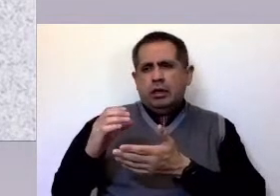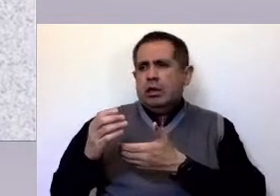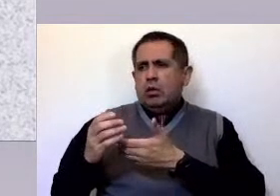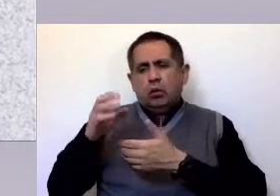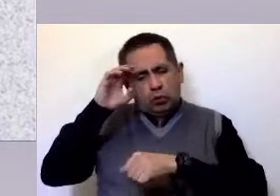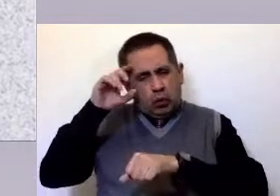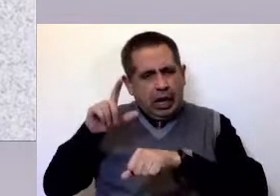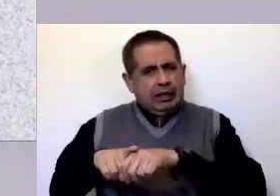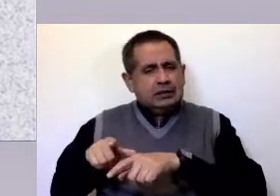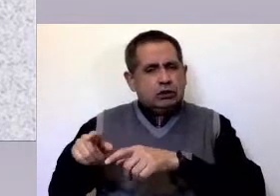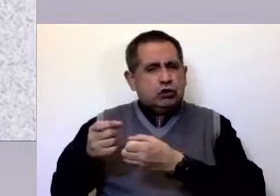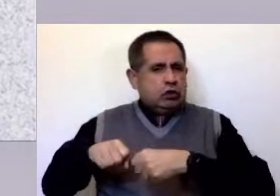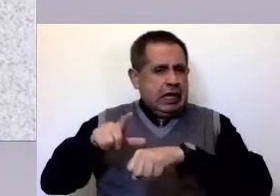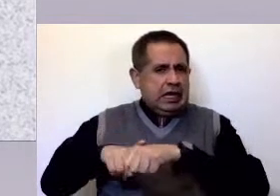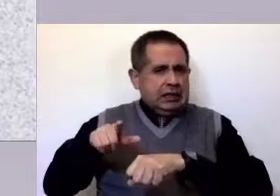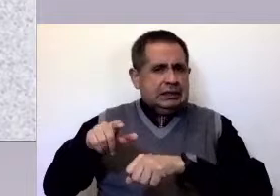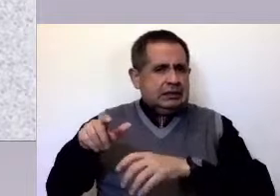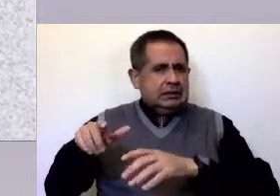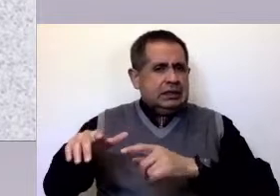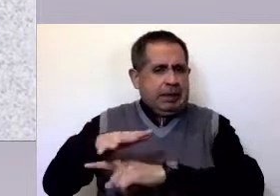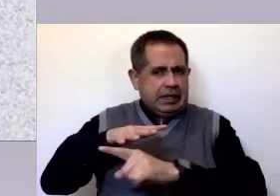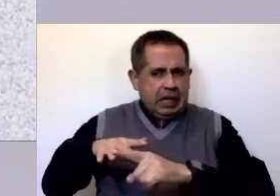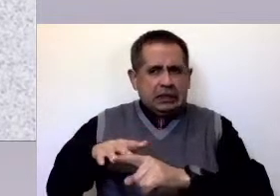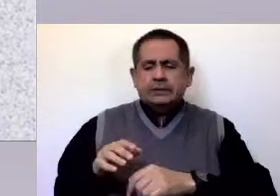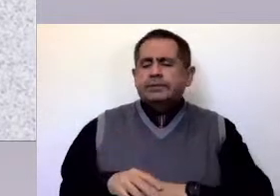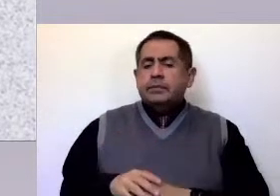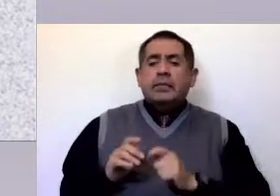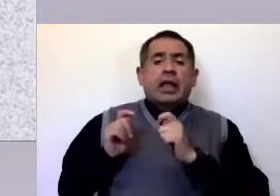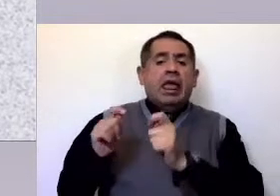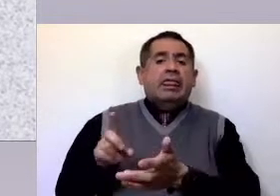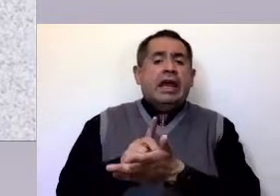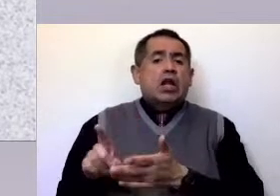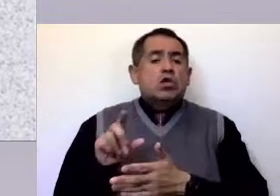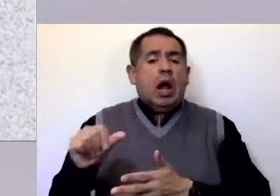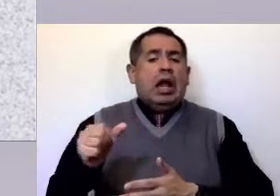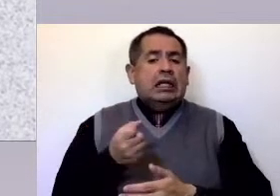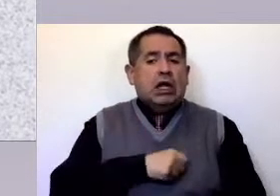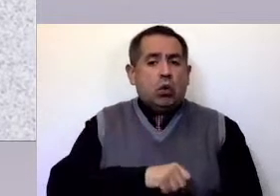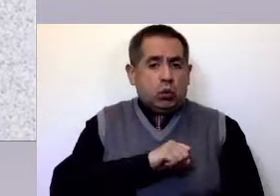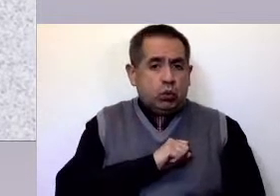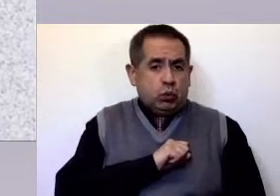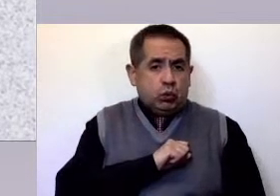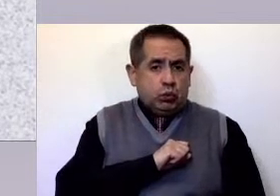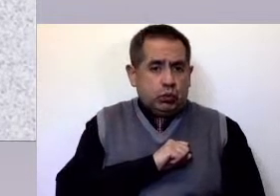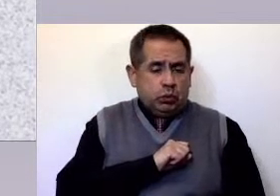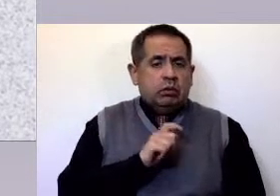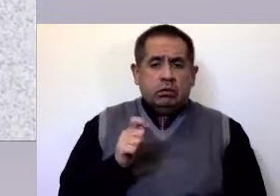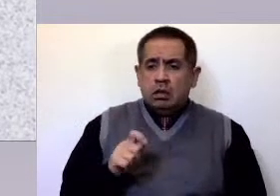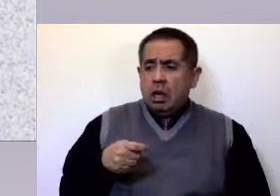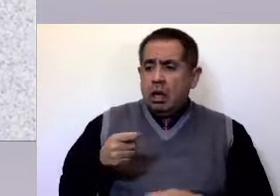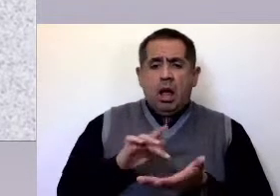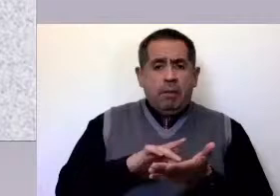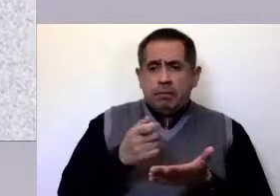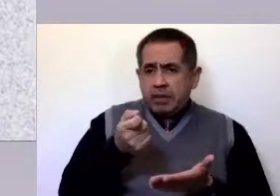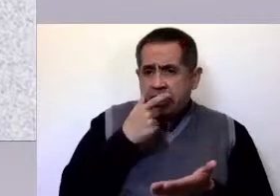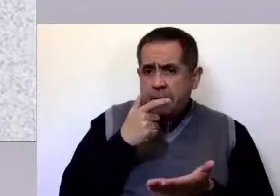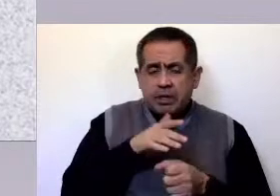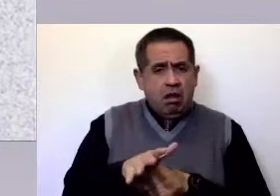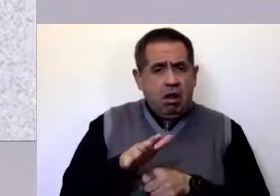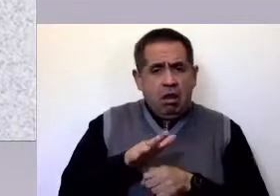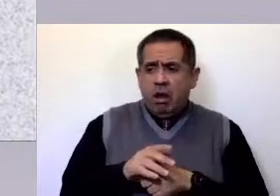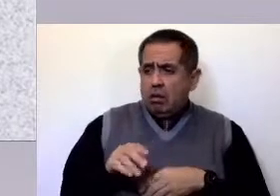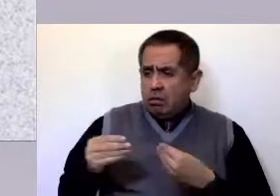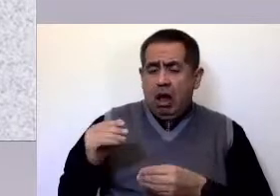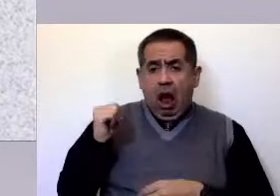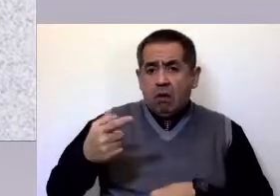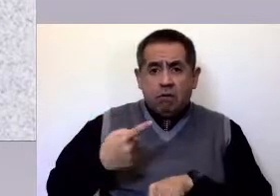el derecho a la salud y en materia de derecho a la salud sobre la recepción de medicamentos básicos para el tratamiento de una enfermedad